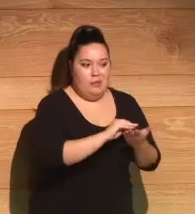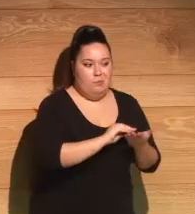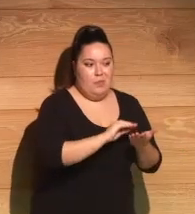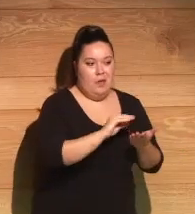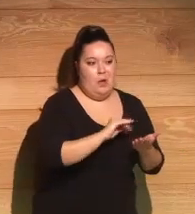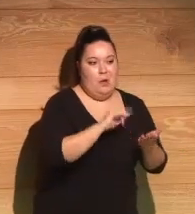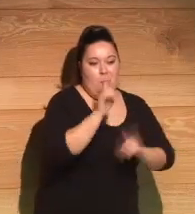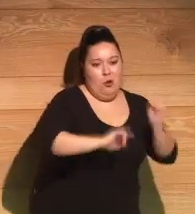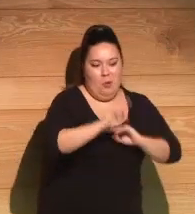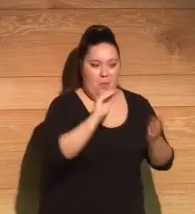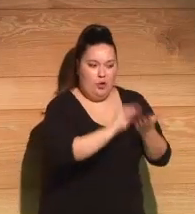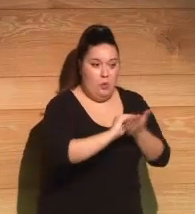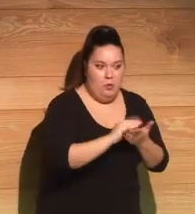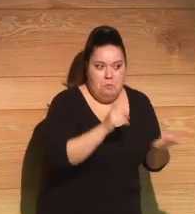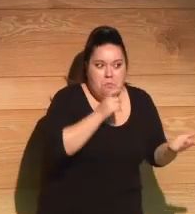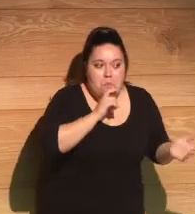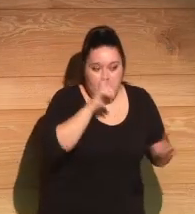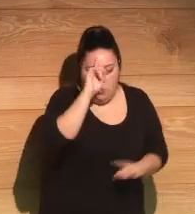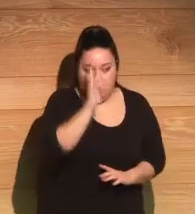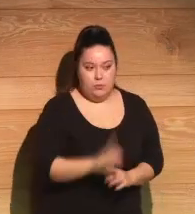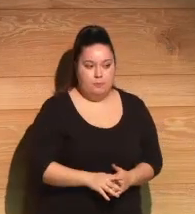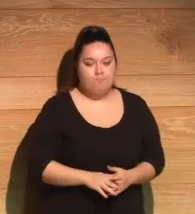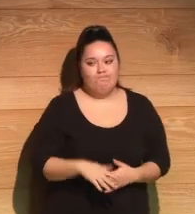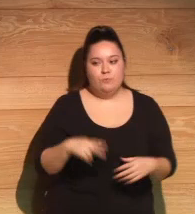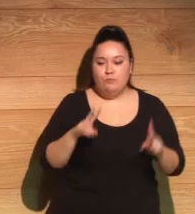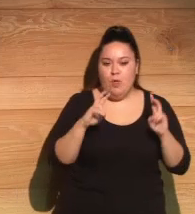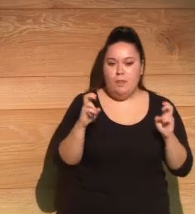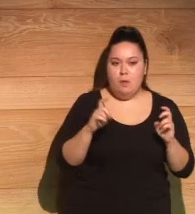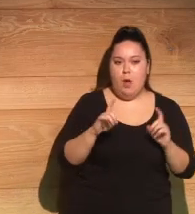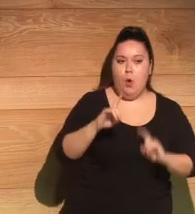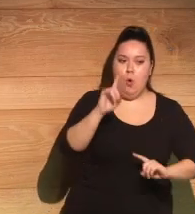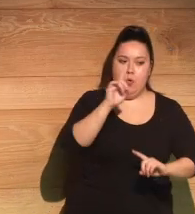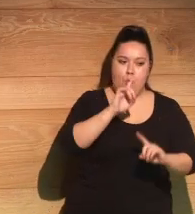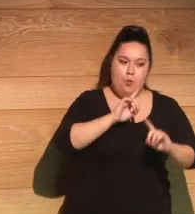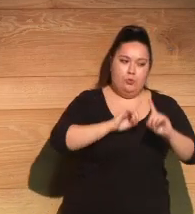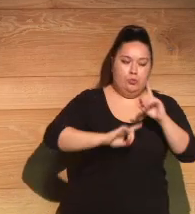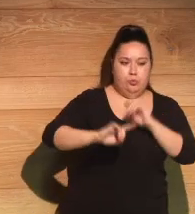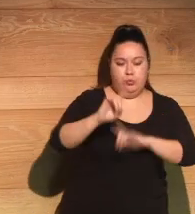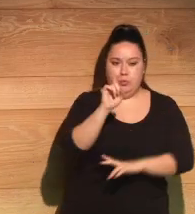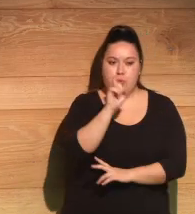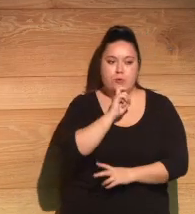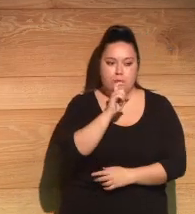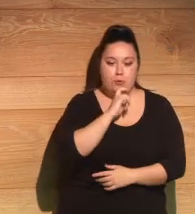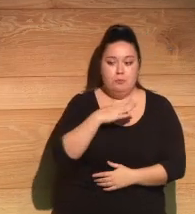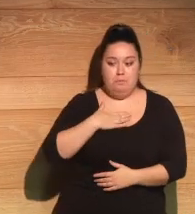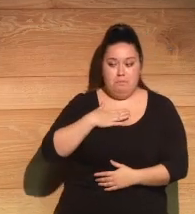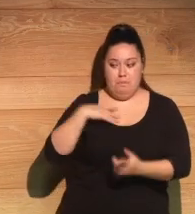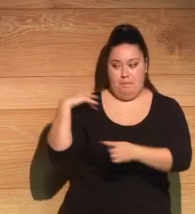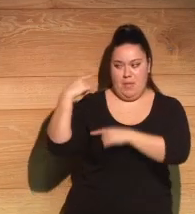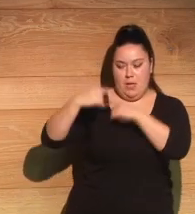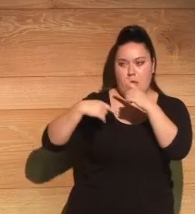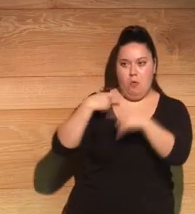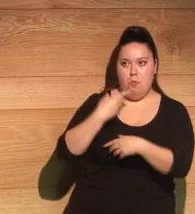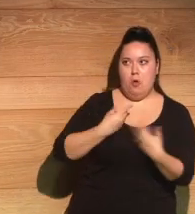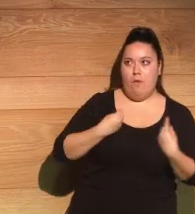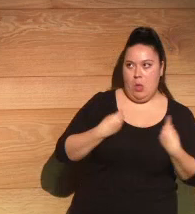bien, además. Claro, es muy complejo el tema o sea, yo lo vivo desde mi generación, que claro,